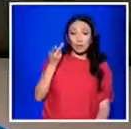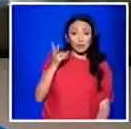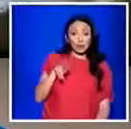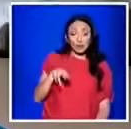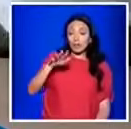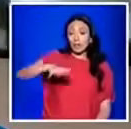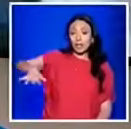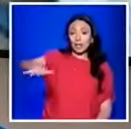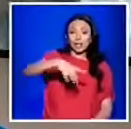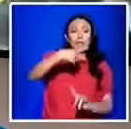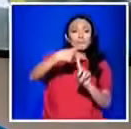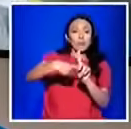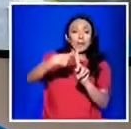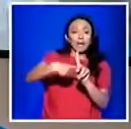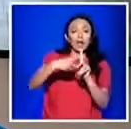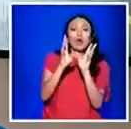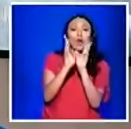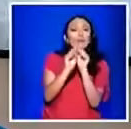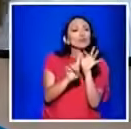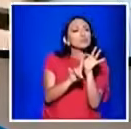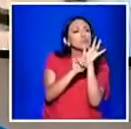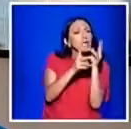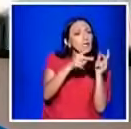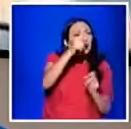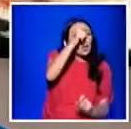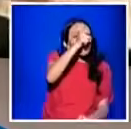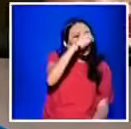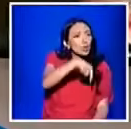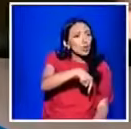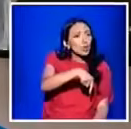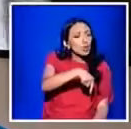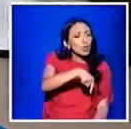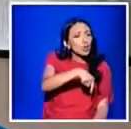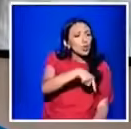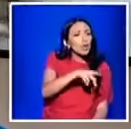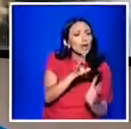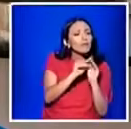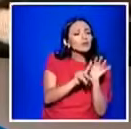Iñaquito tienen algún evento especial para este domingo.